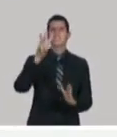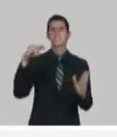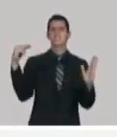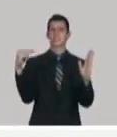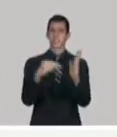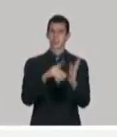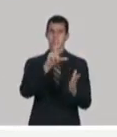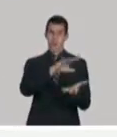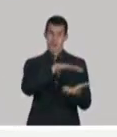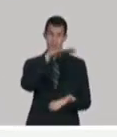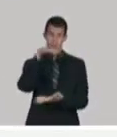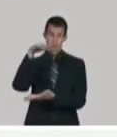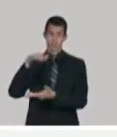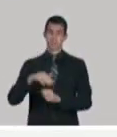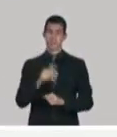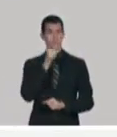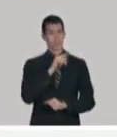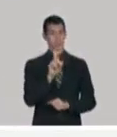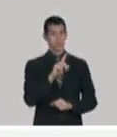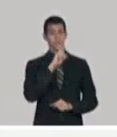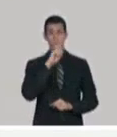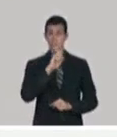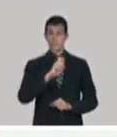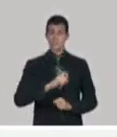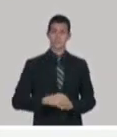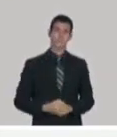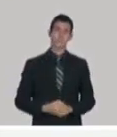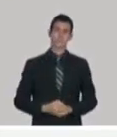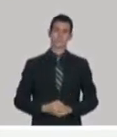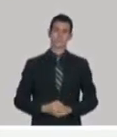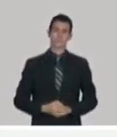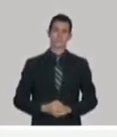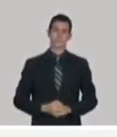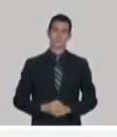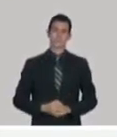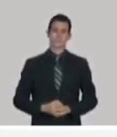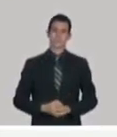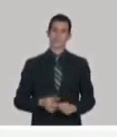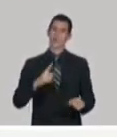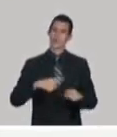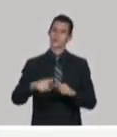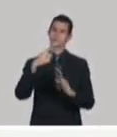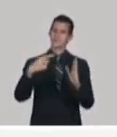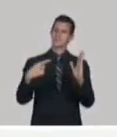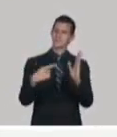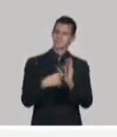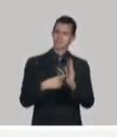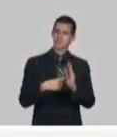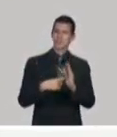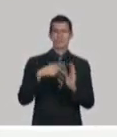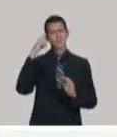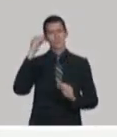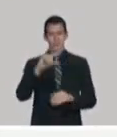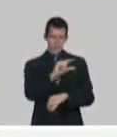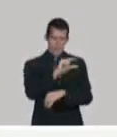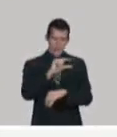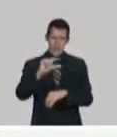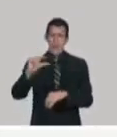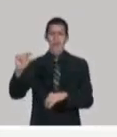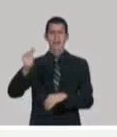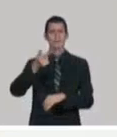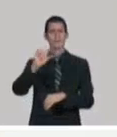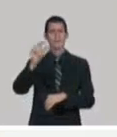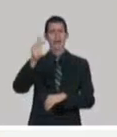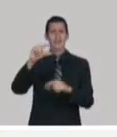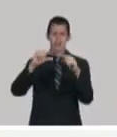gran reto y el otro el otro gran reto es la producción de los frascos multidosis frascos con 10 dosis cada uno para